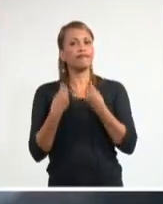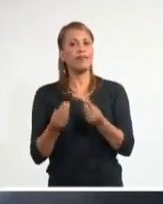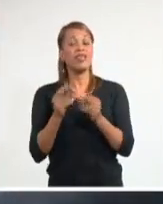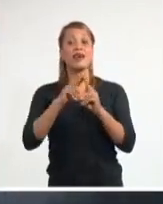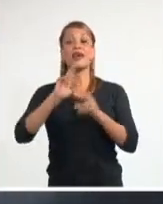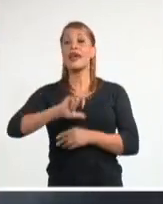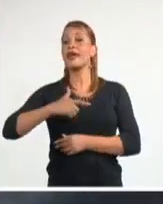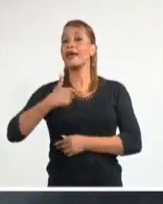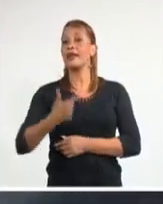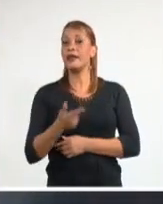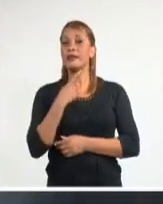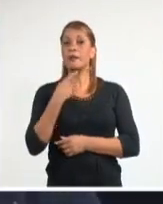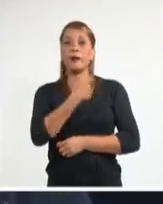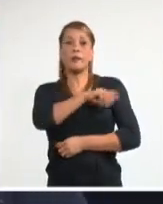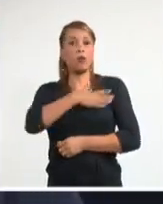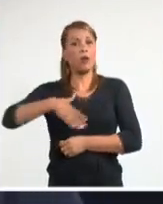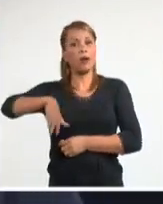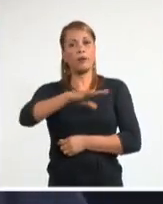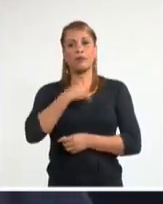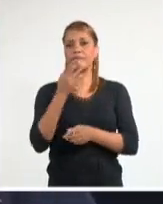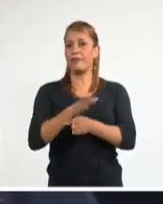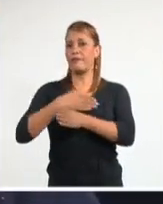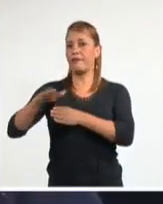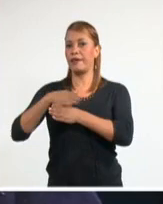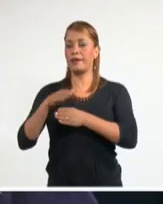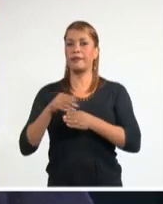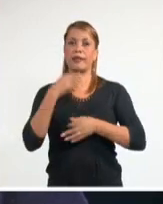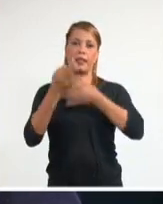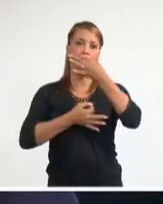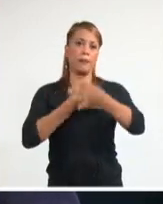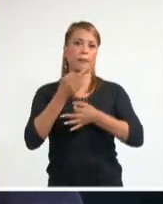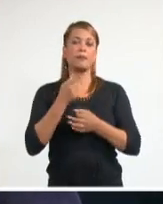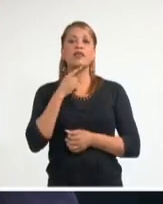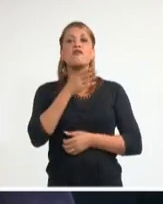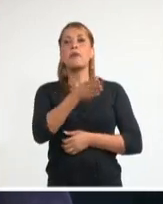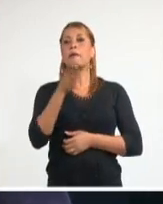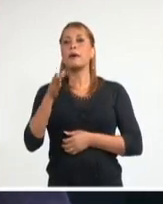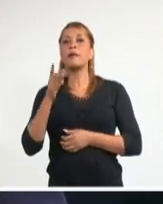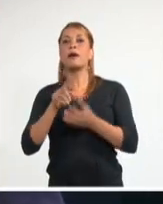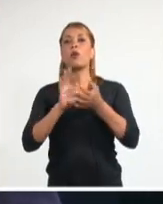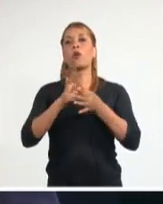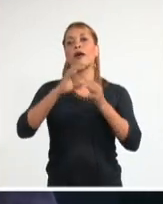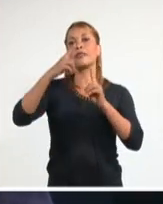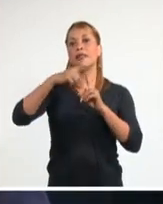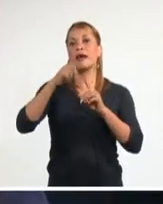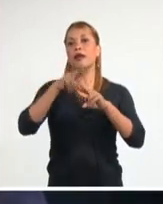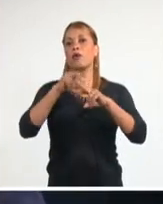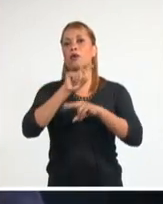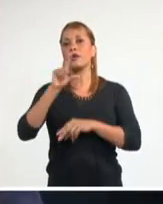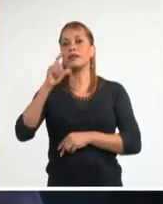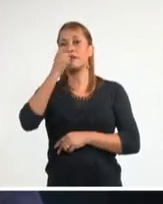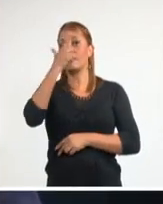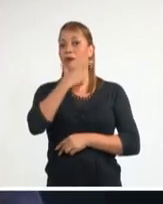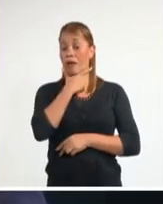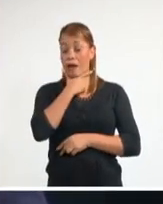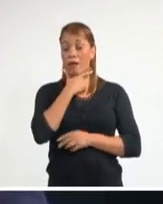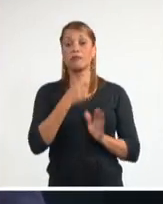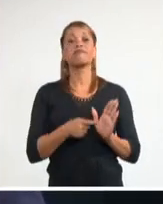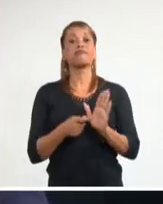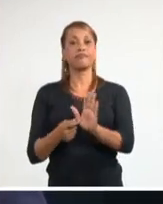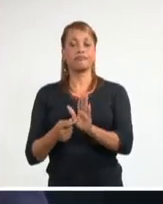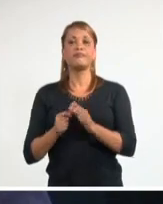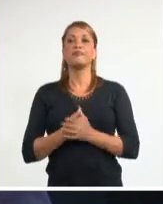arte para públicos diversos. Vamos a estar girando por Guantánamo, por Holguín y por Ciudad de Ávila con el espectáculo Tota Bien,